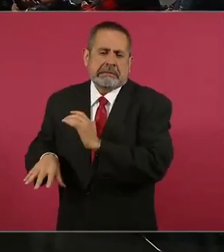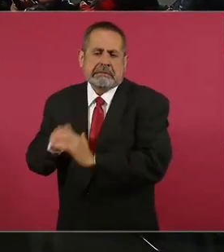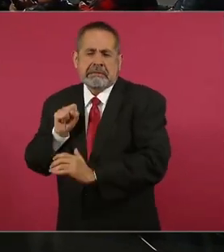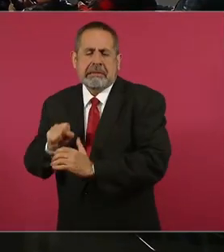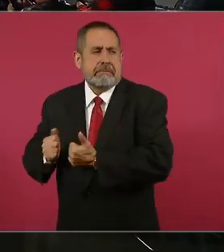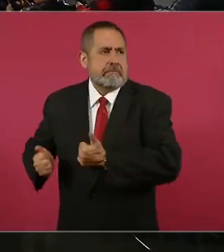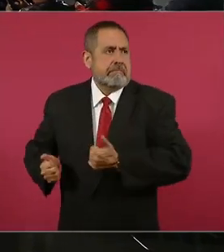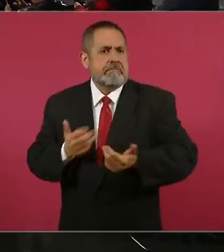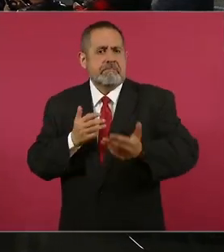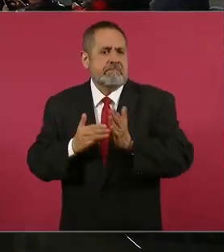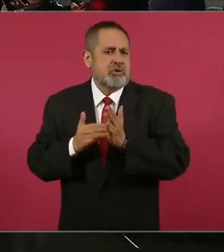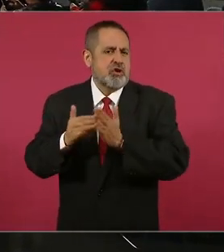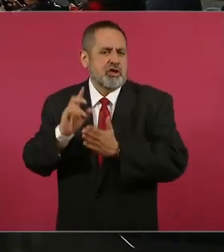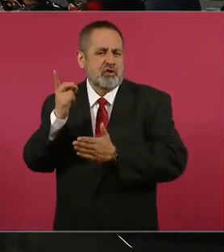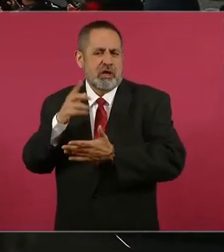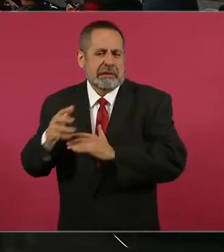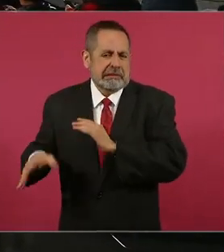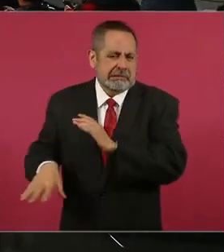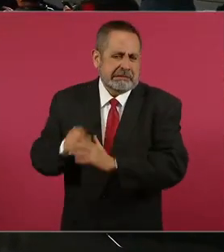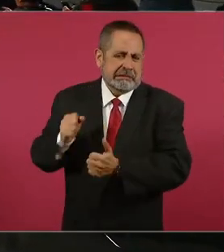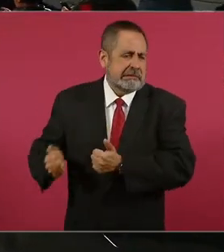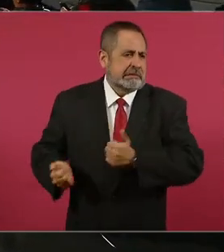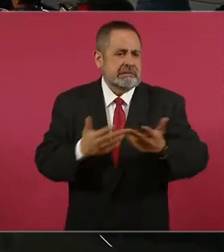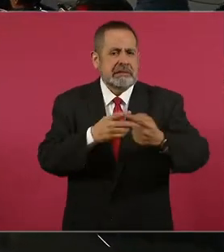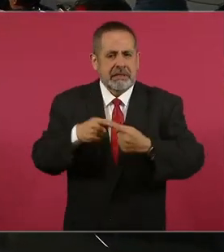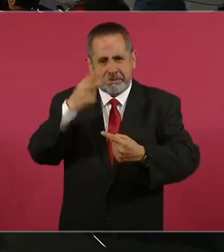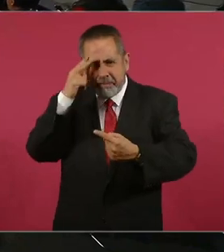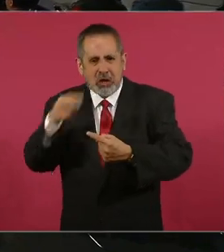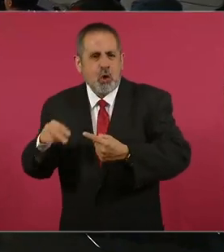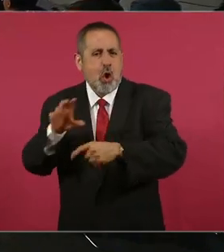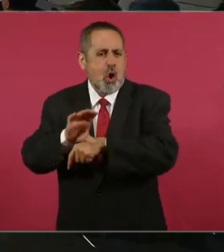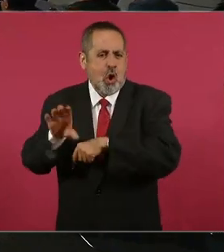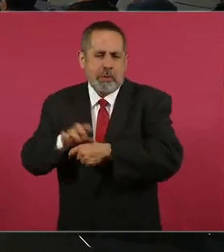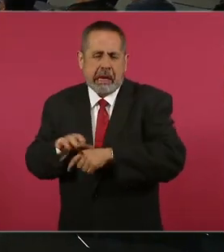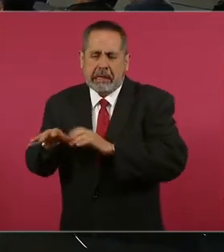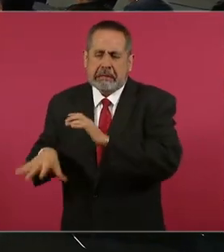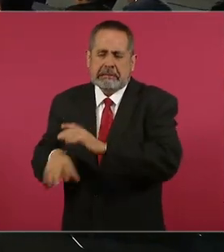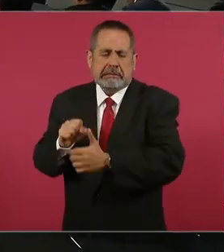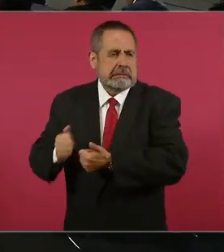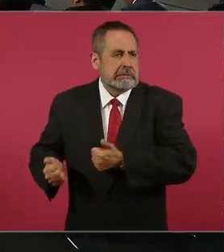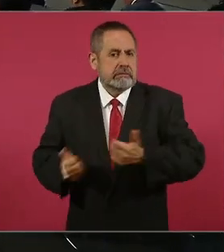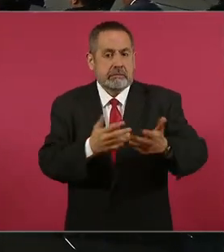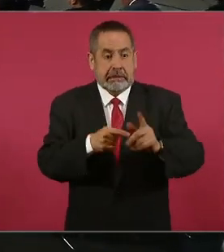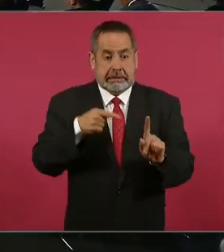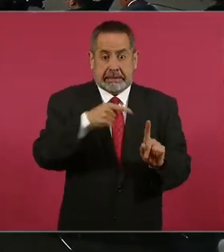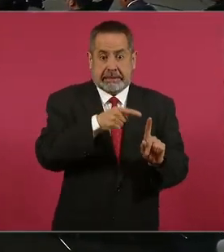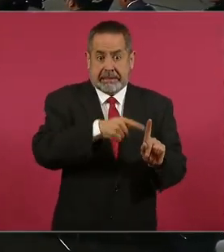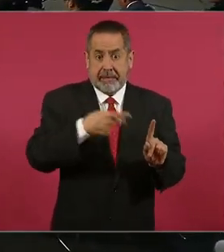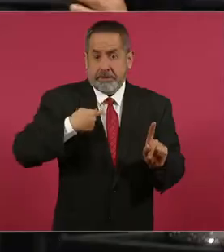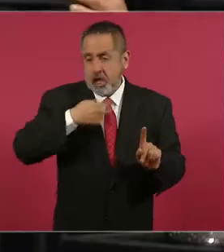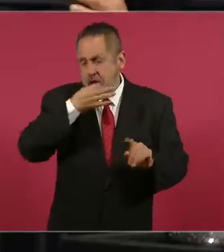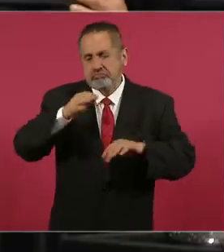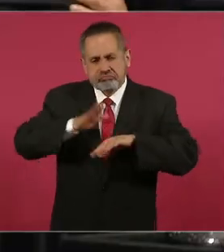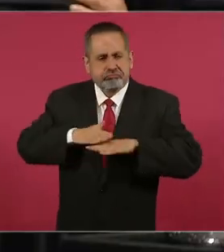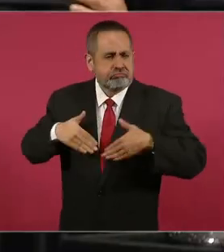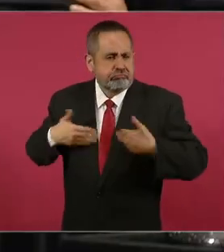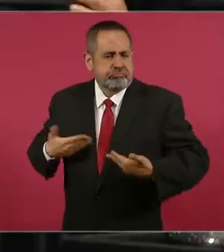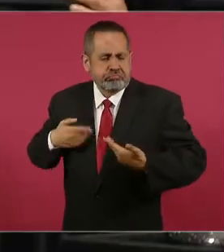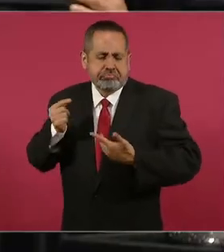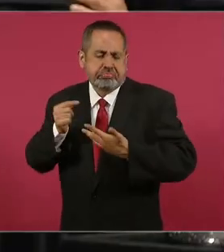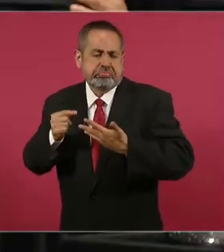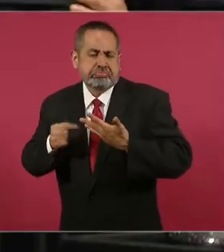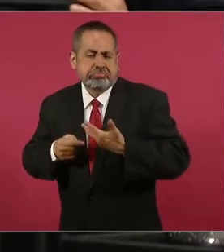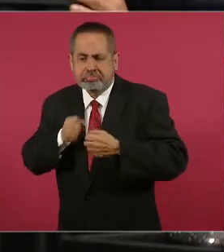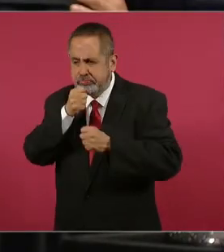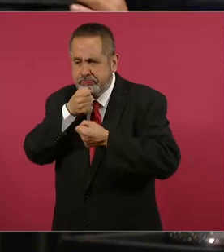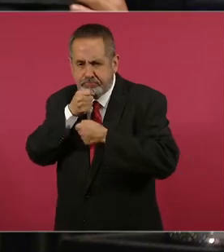efectivo del narcotráfico mexicano y colombiano. Es precisamente esta persona, este informante, quien da cuenta de todos estos hechos,